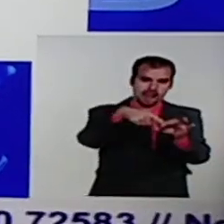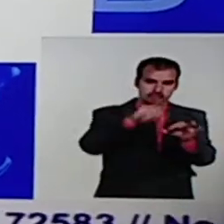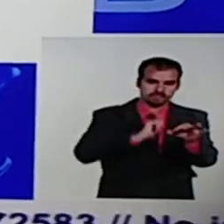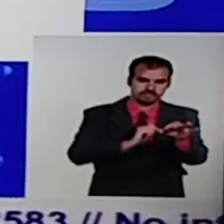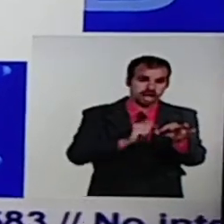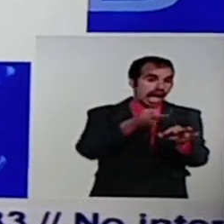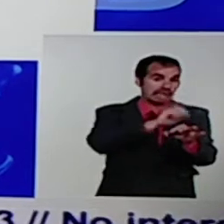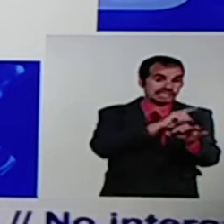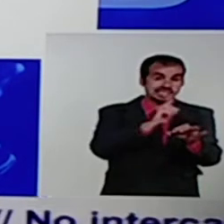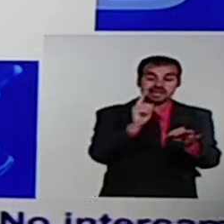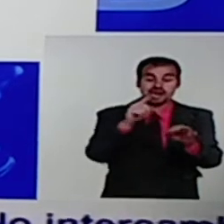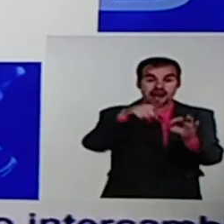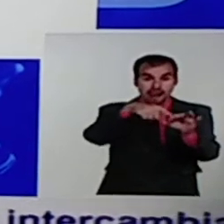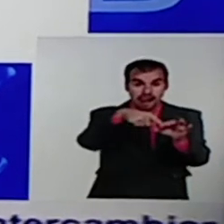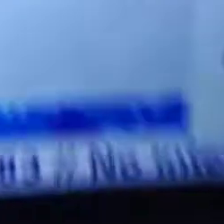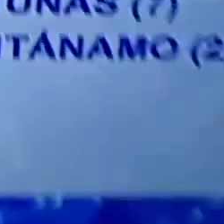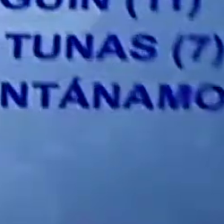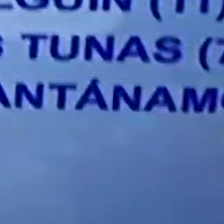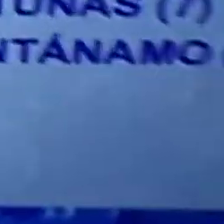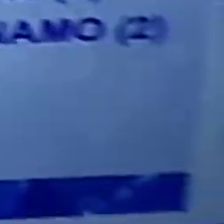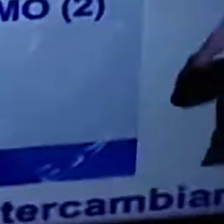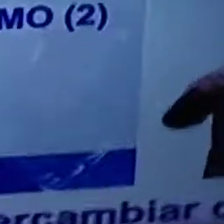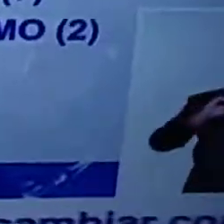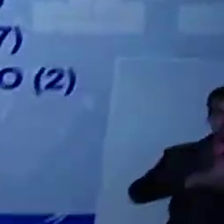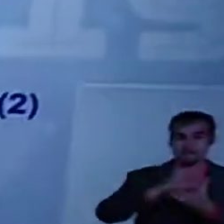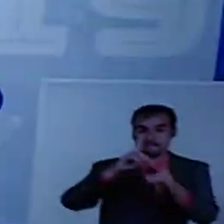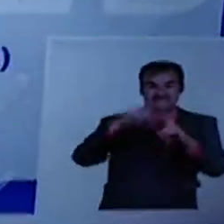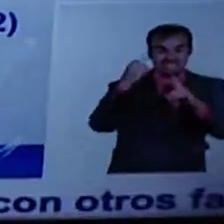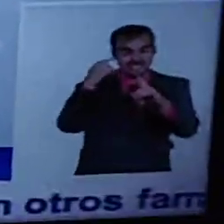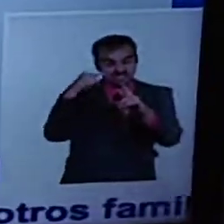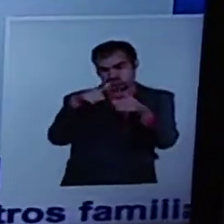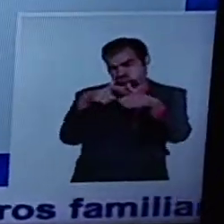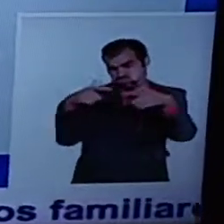procesó. Pero de todas formas, compleja la situación.